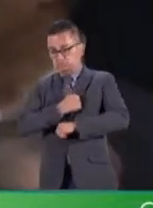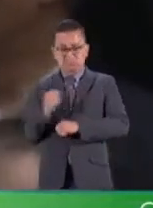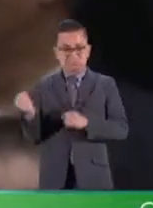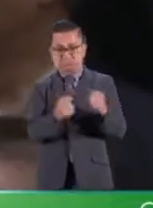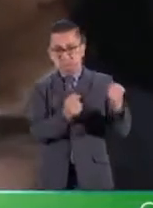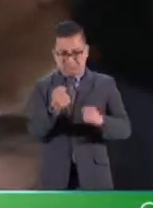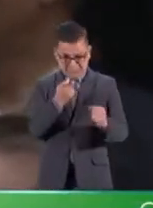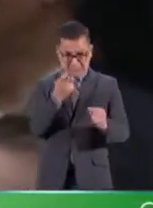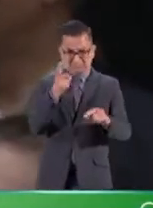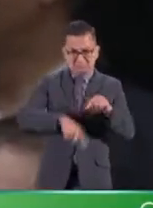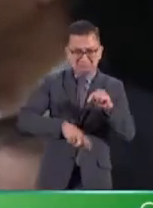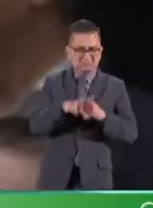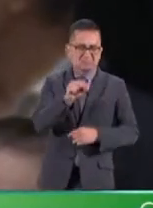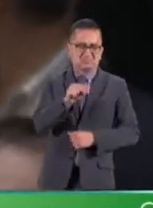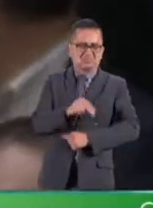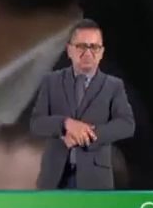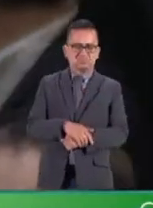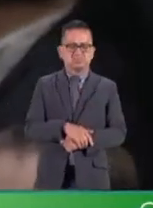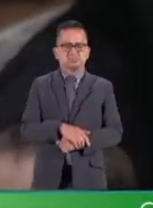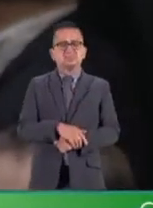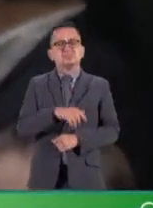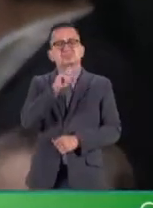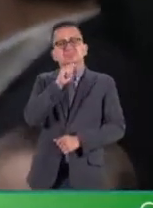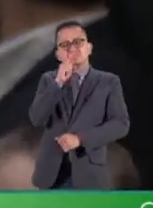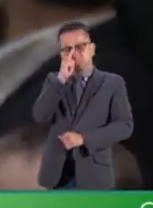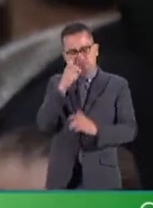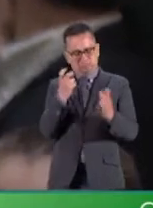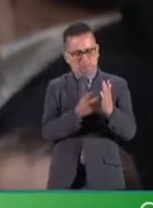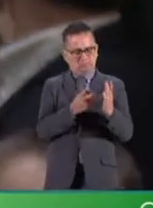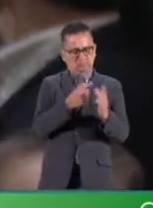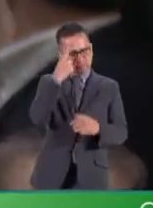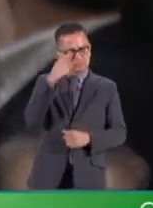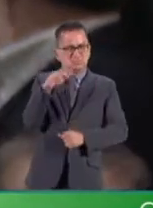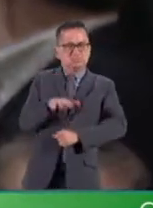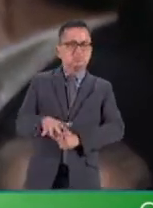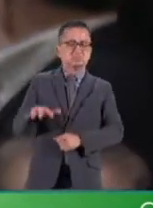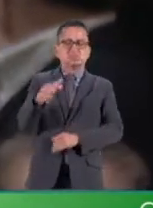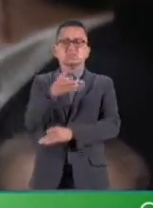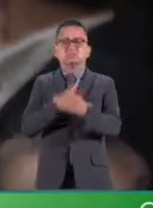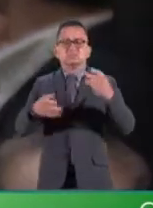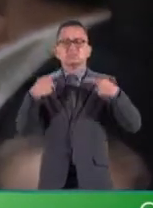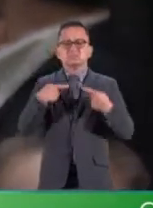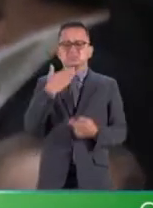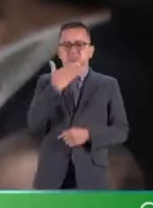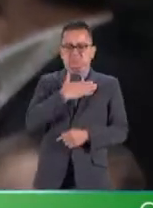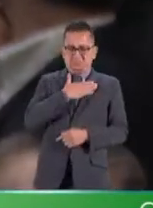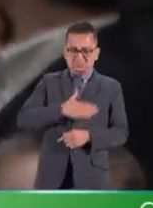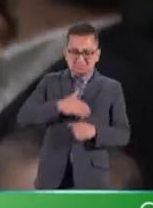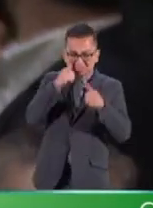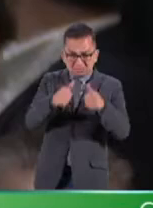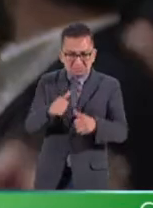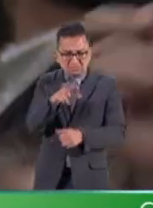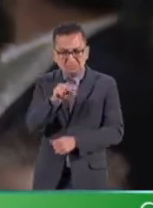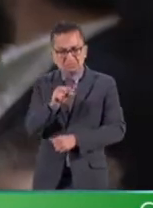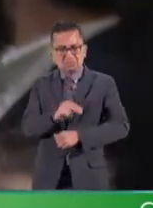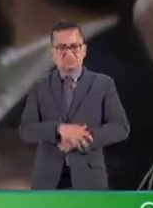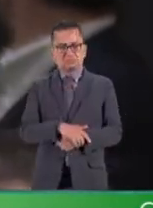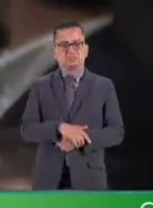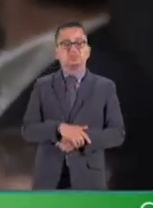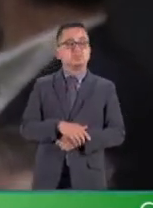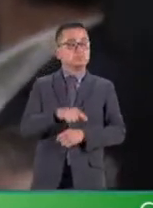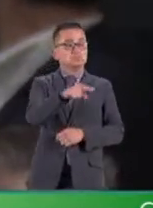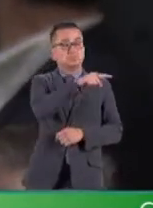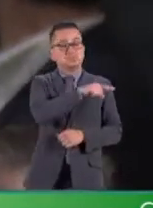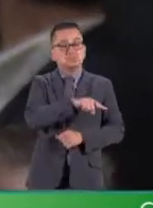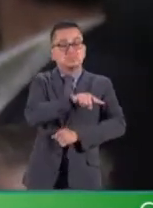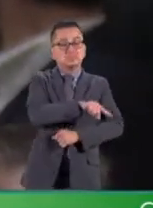reforma tampoco intenta democratizar la impartición de justicia. Le están mintiendo a la gente. Porque ustedes